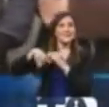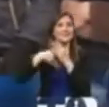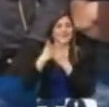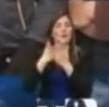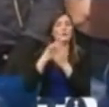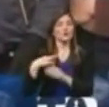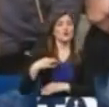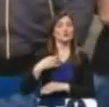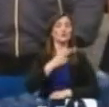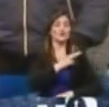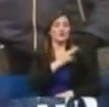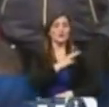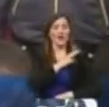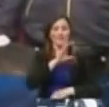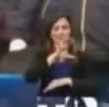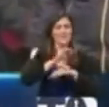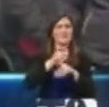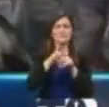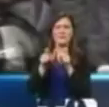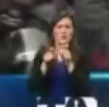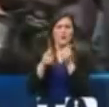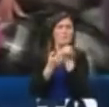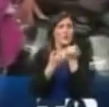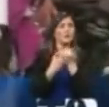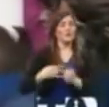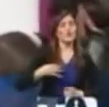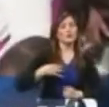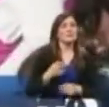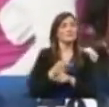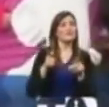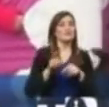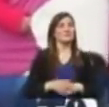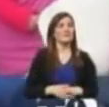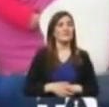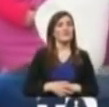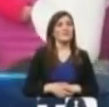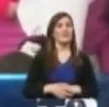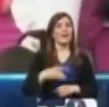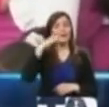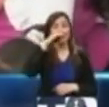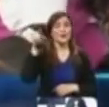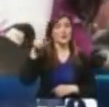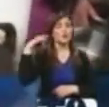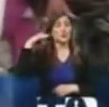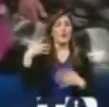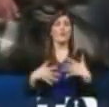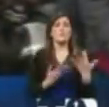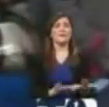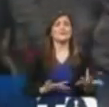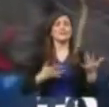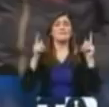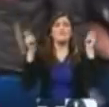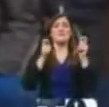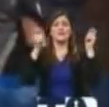Central, bueno, una serie de elementos que hemos reunido. Esto es tan esperado por los chicos. Yo le digo, esta es la fiesta